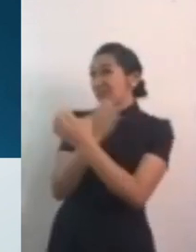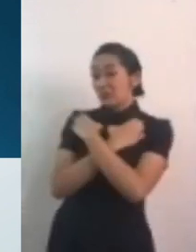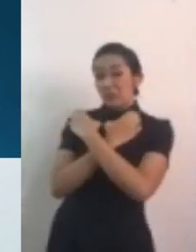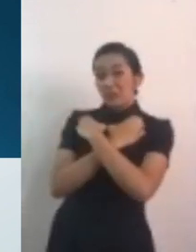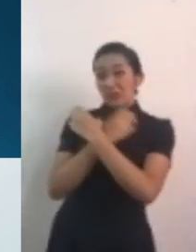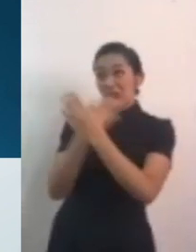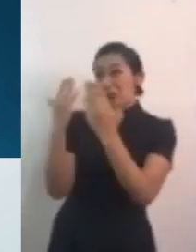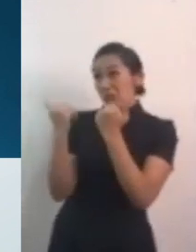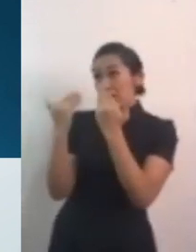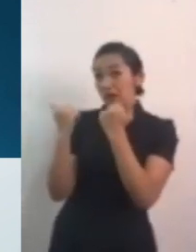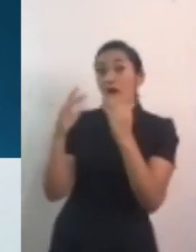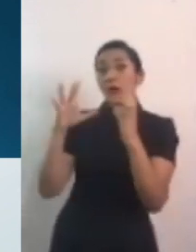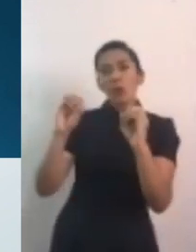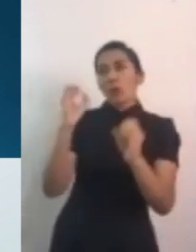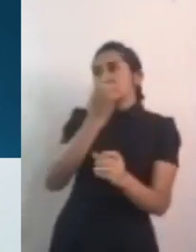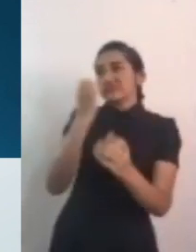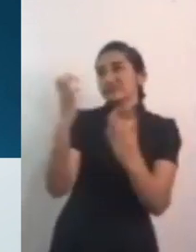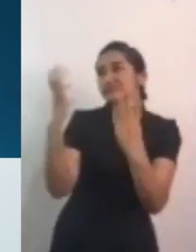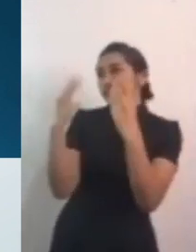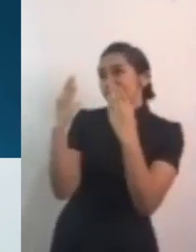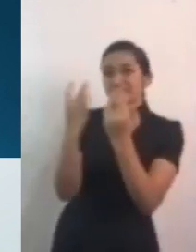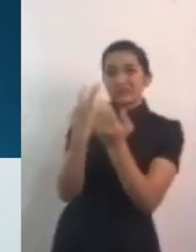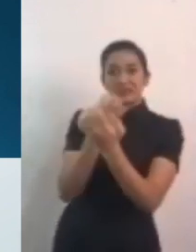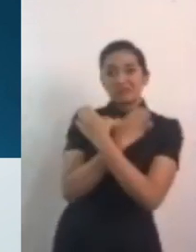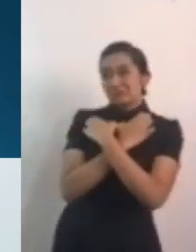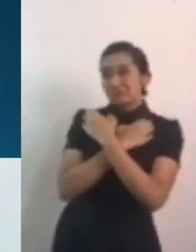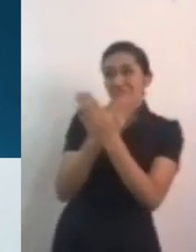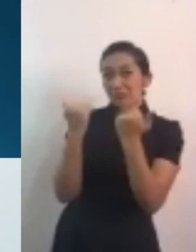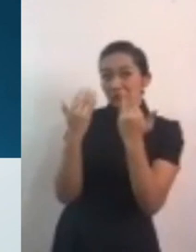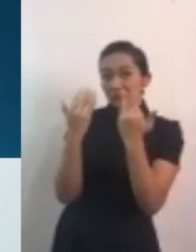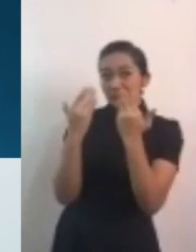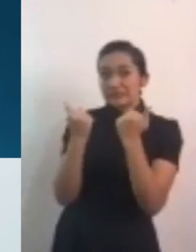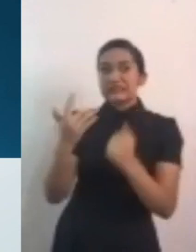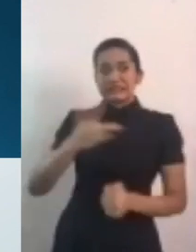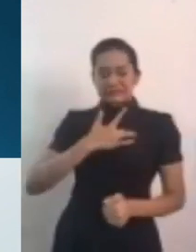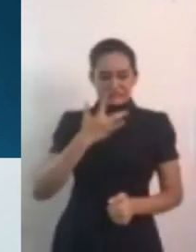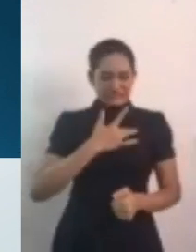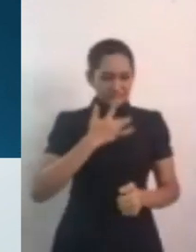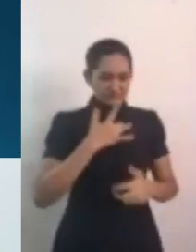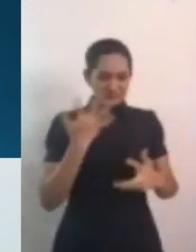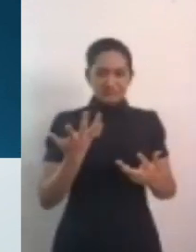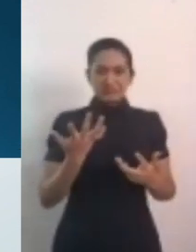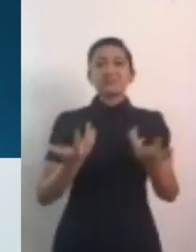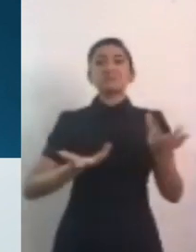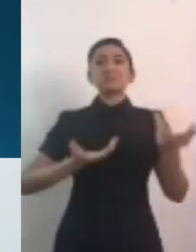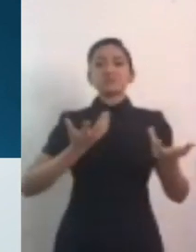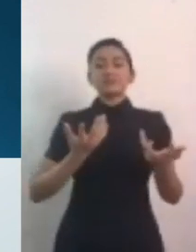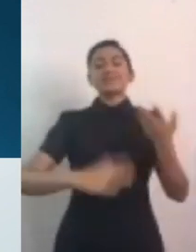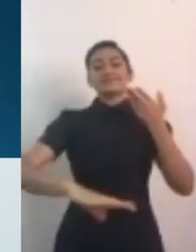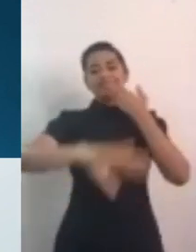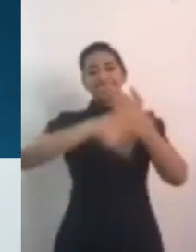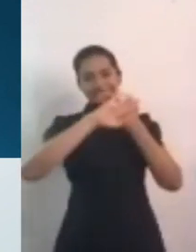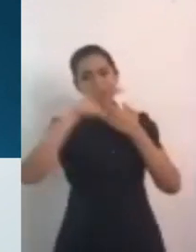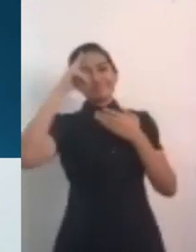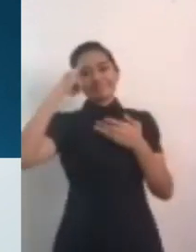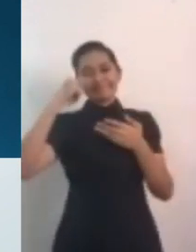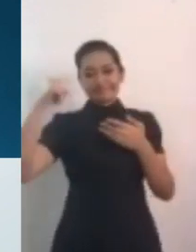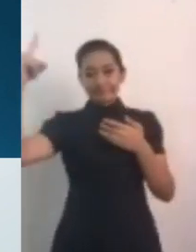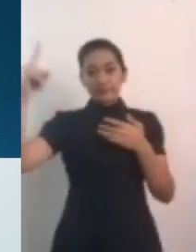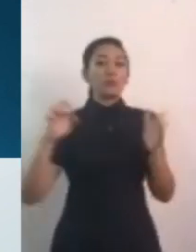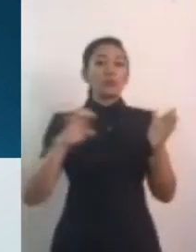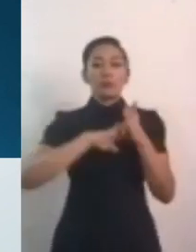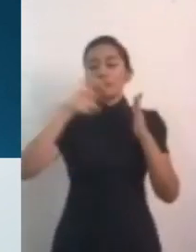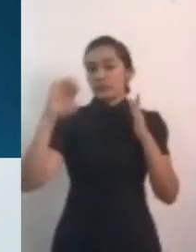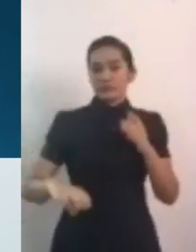escuela, aunque muchas de las que están mejor documentadas están relacionadas con hasta qué año llegó la persona a